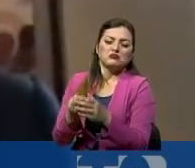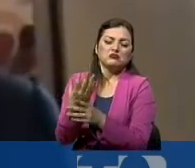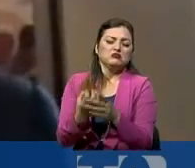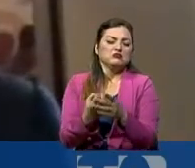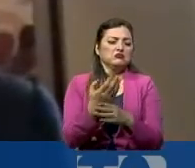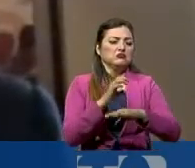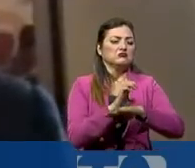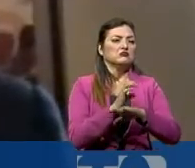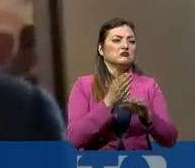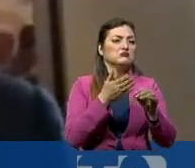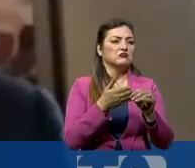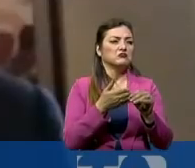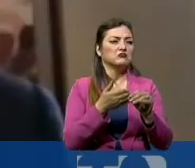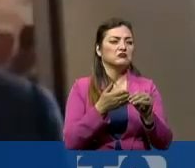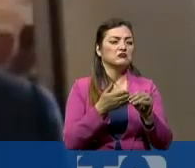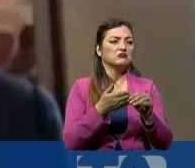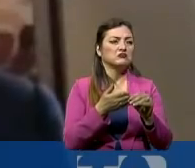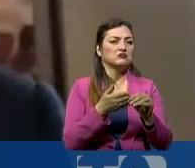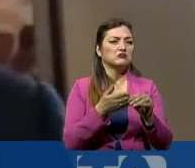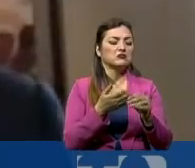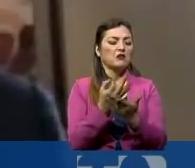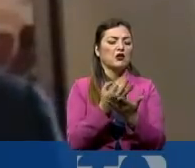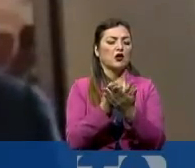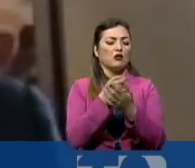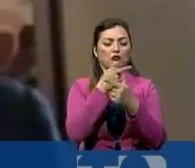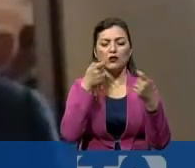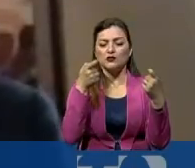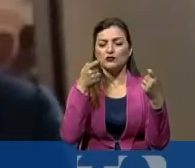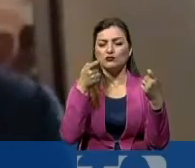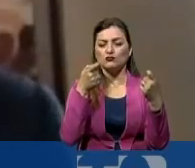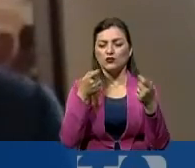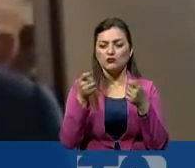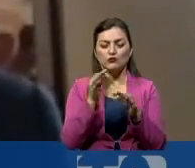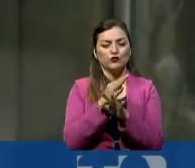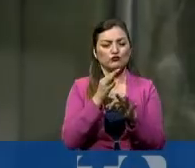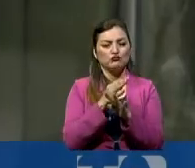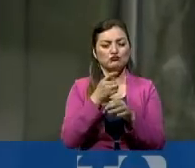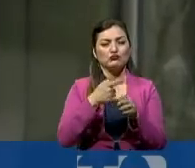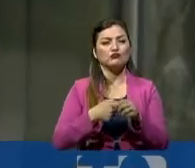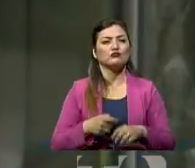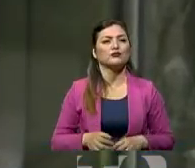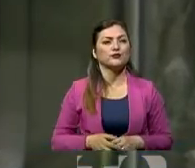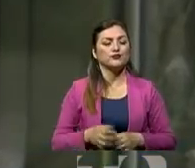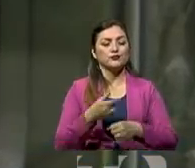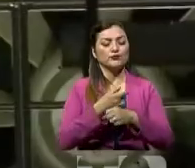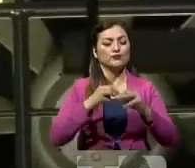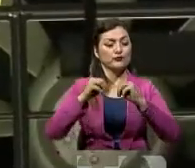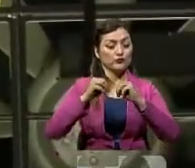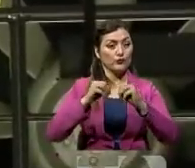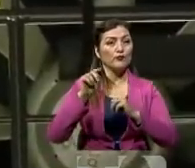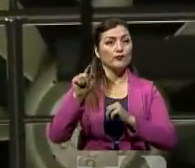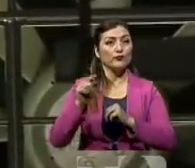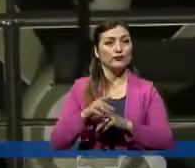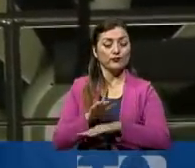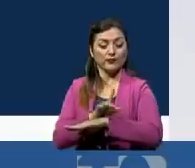en el país con el único objetivo de hacer facturas falsas o a operar de una manera específica. Y es que la gerencia del Metro de Quito obedecía